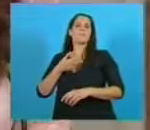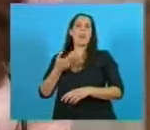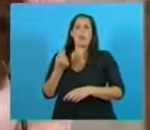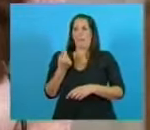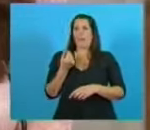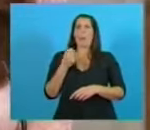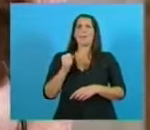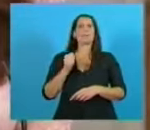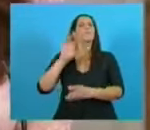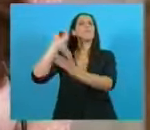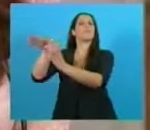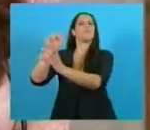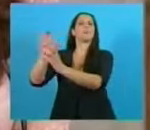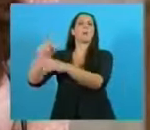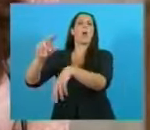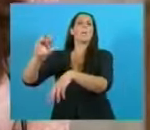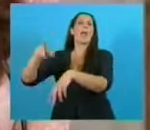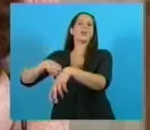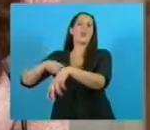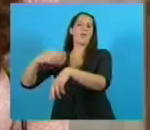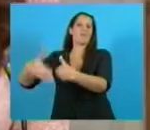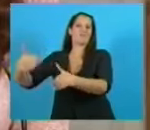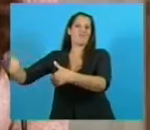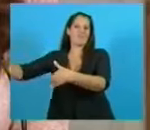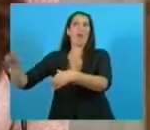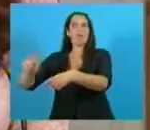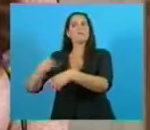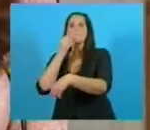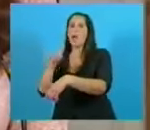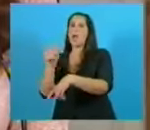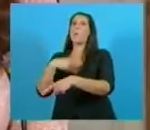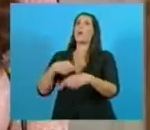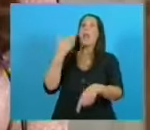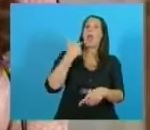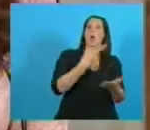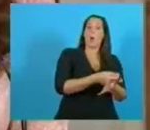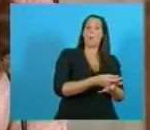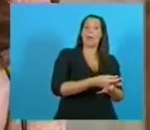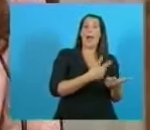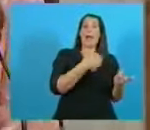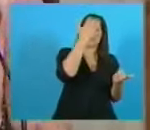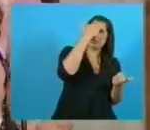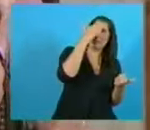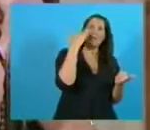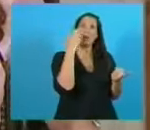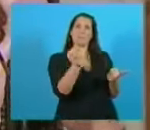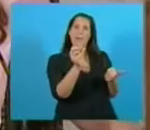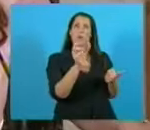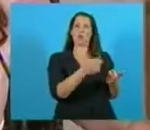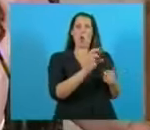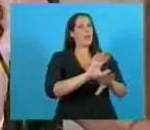plazo fijo, que les dio mucho más rendimiento que haberlo comprado a 15 pesos o a 16 en el mercado ilegal. Creo